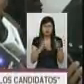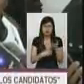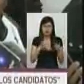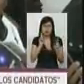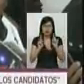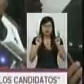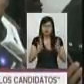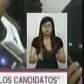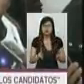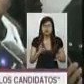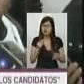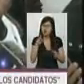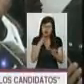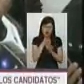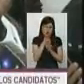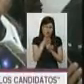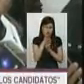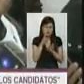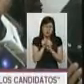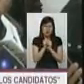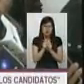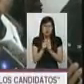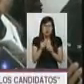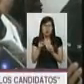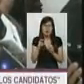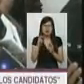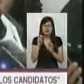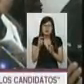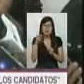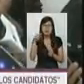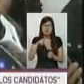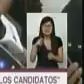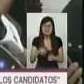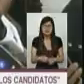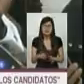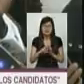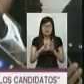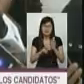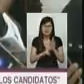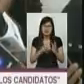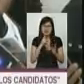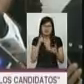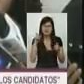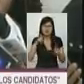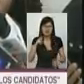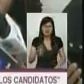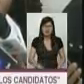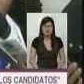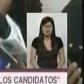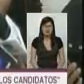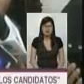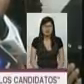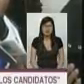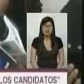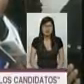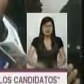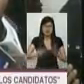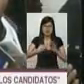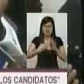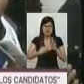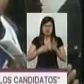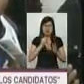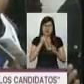los postulantes no cumple con los requisitos o existe denuncias y estas son verificadas, valoradas